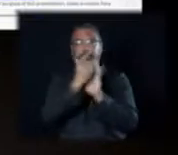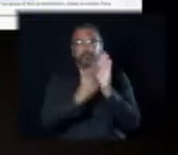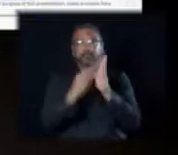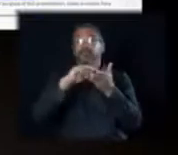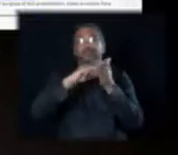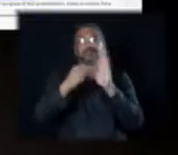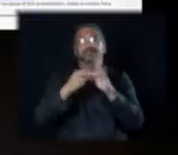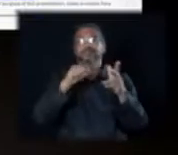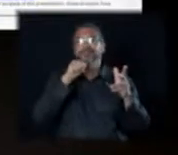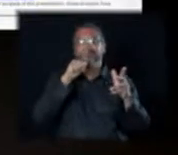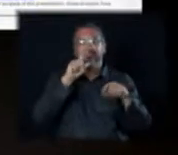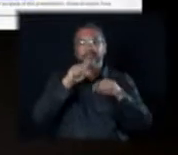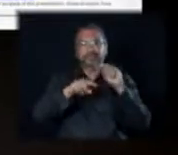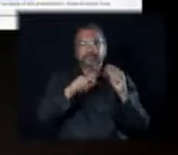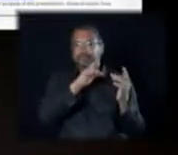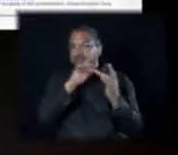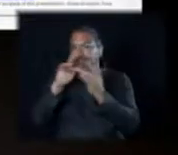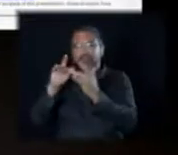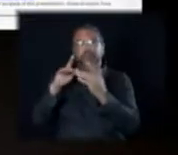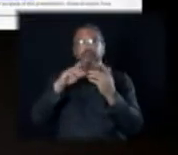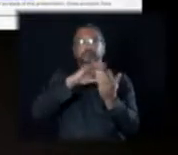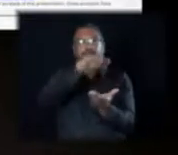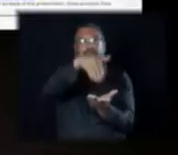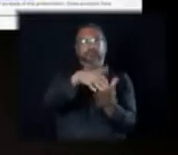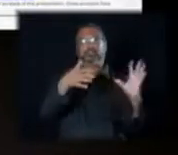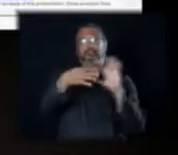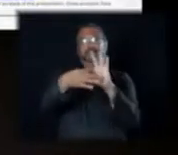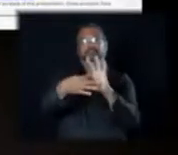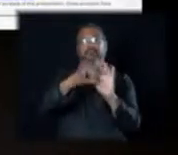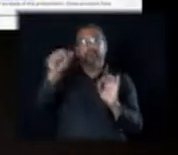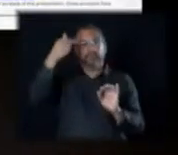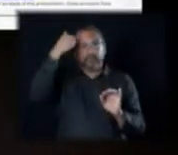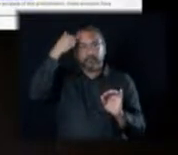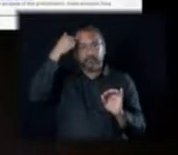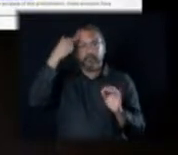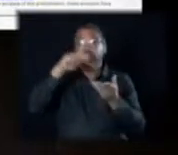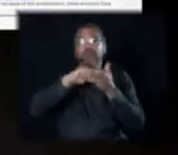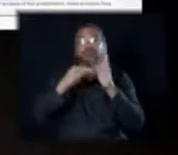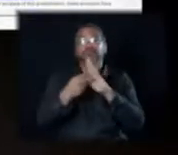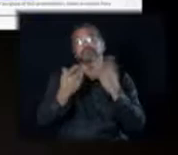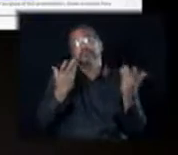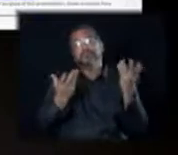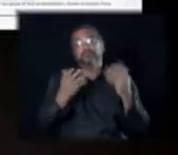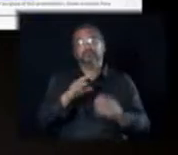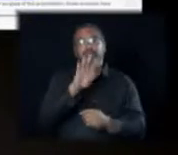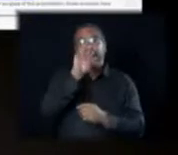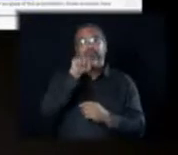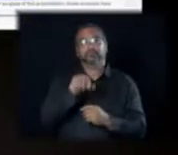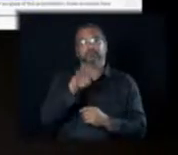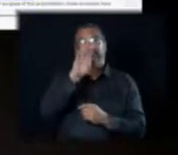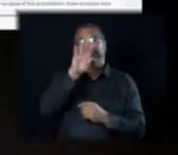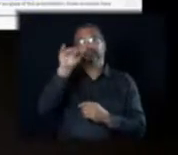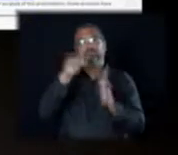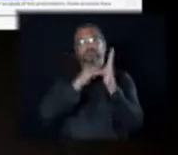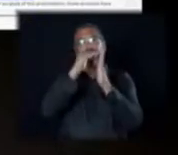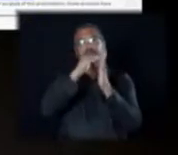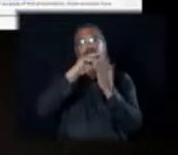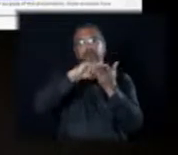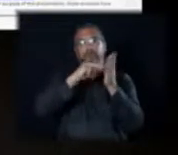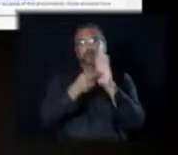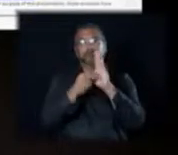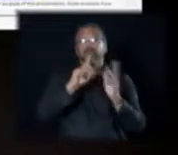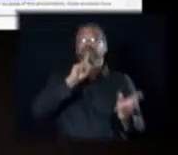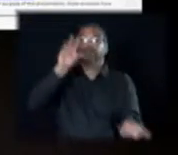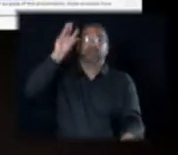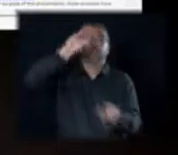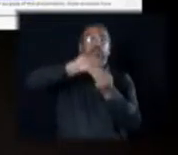y entidades separadas no están accesibles o disponibles para el gobierno central. Esto quiere decir que por lo menos 4.300